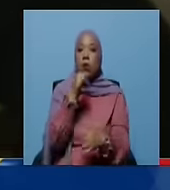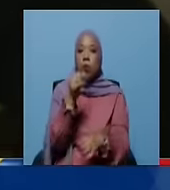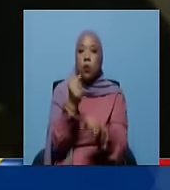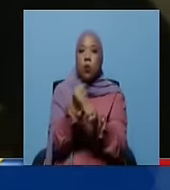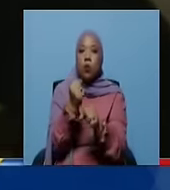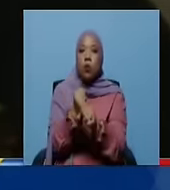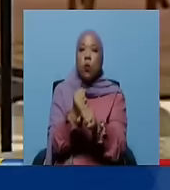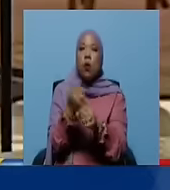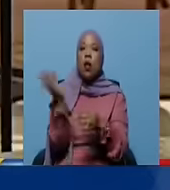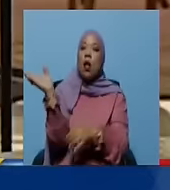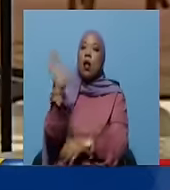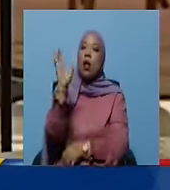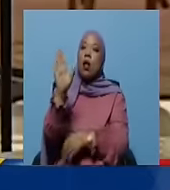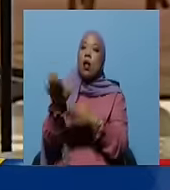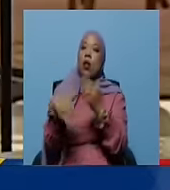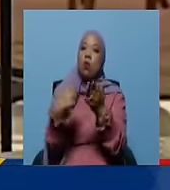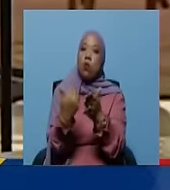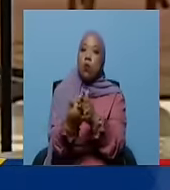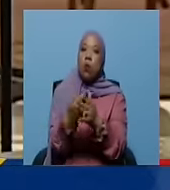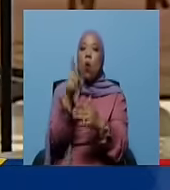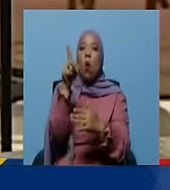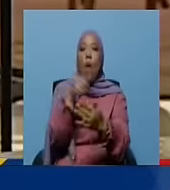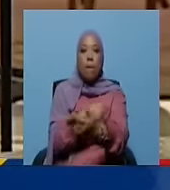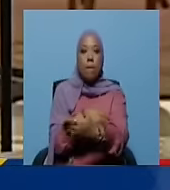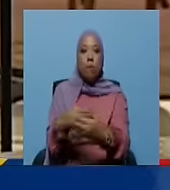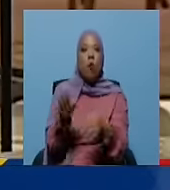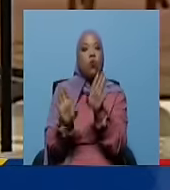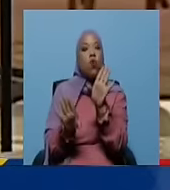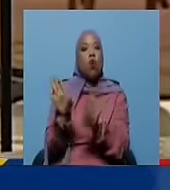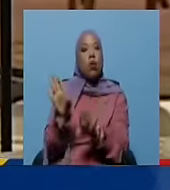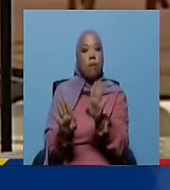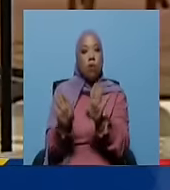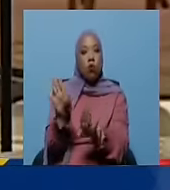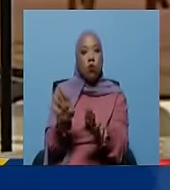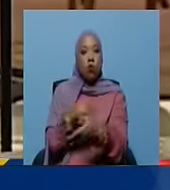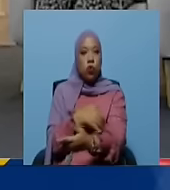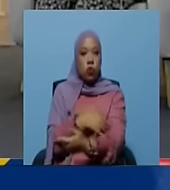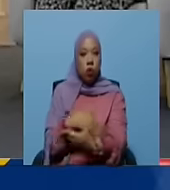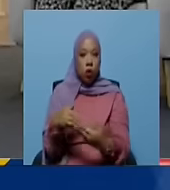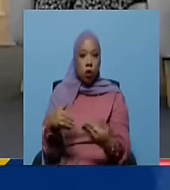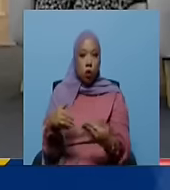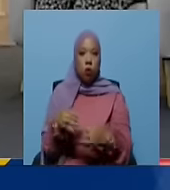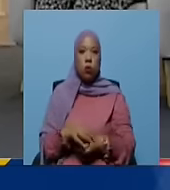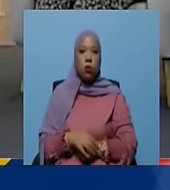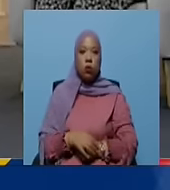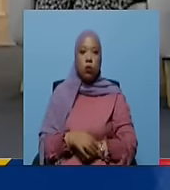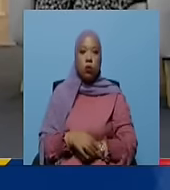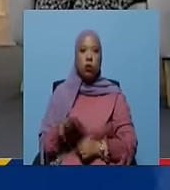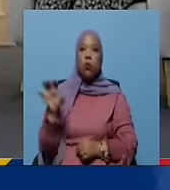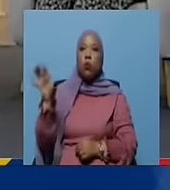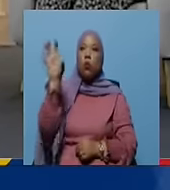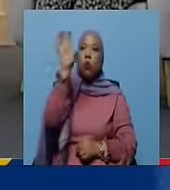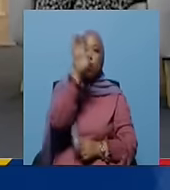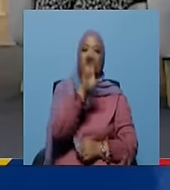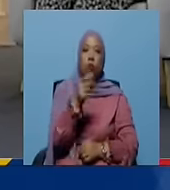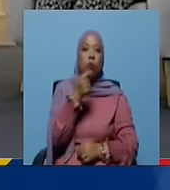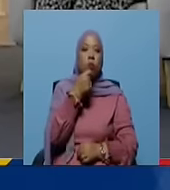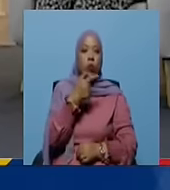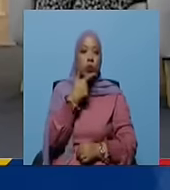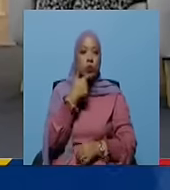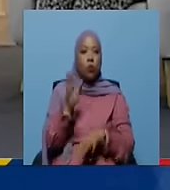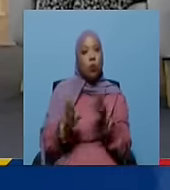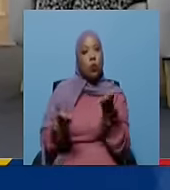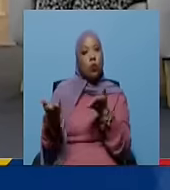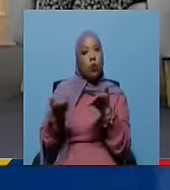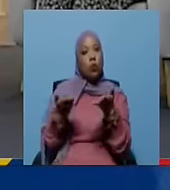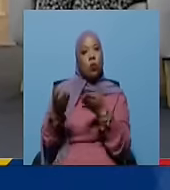Beijing-Caracas y 1 millón de turistas chinos en los parajes turísticos y en los